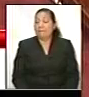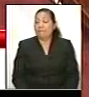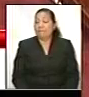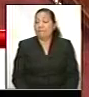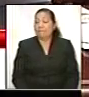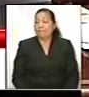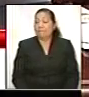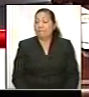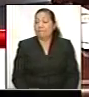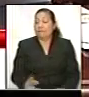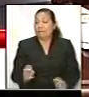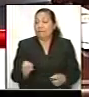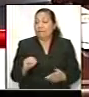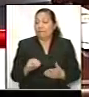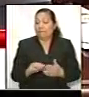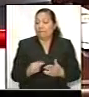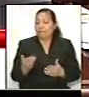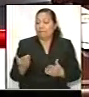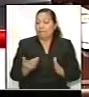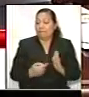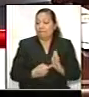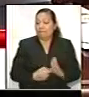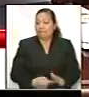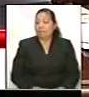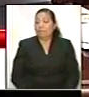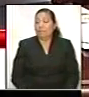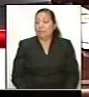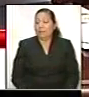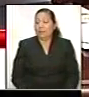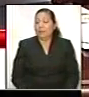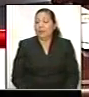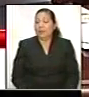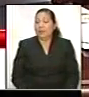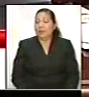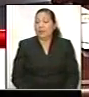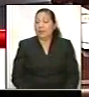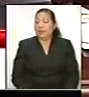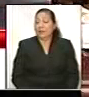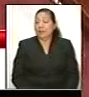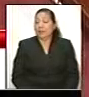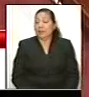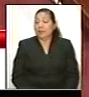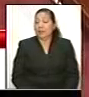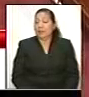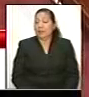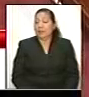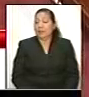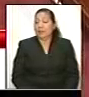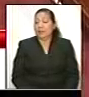El texto sustitutorio recién acaba de ser presentado, lo están colgando en estos momentos.